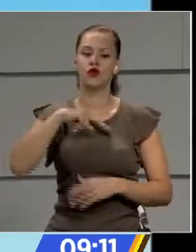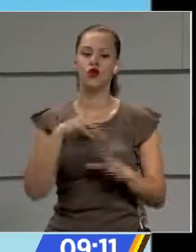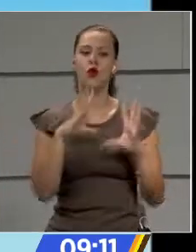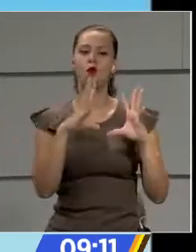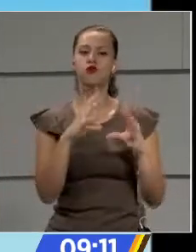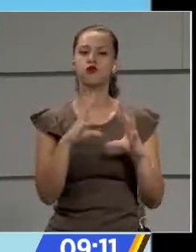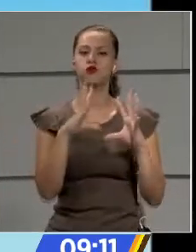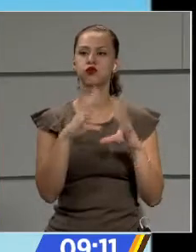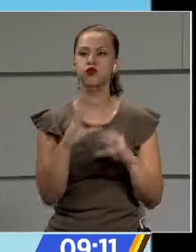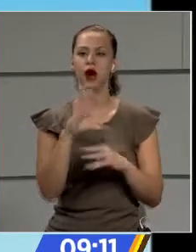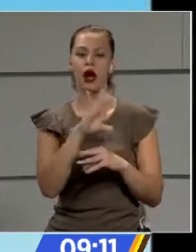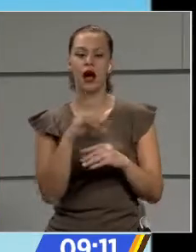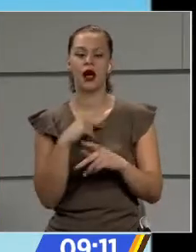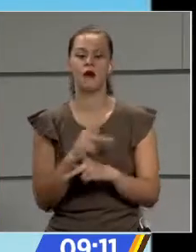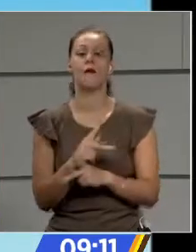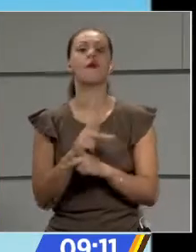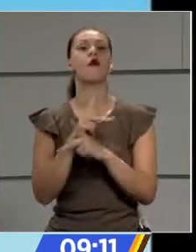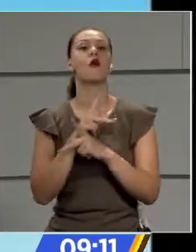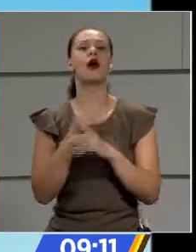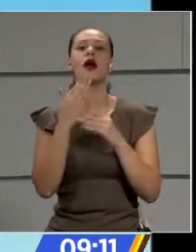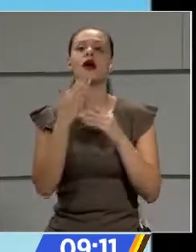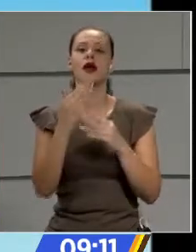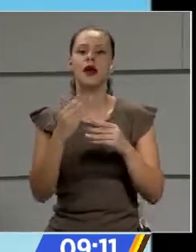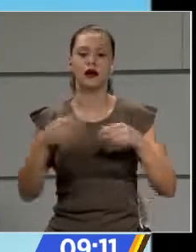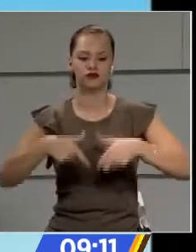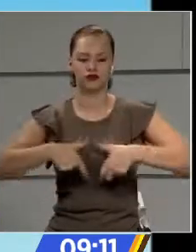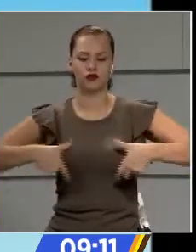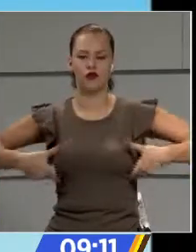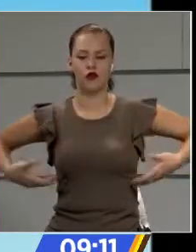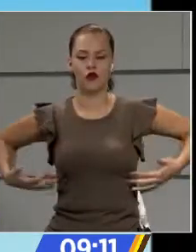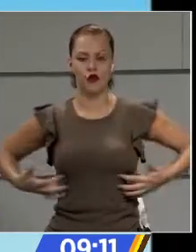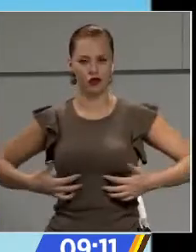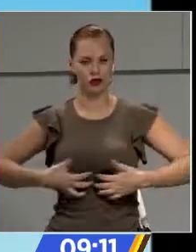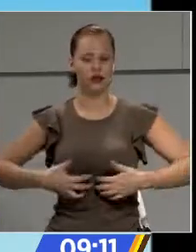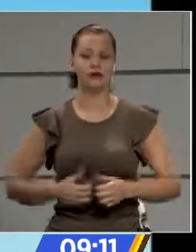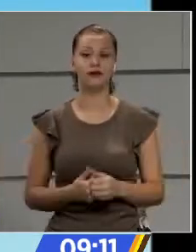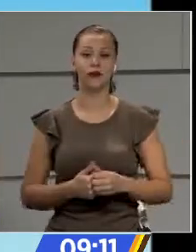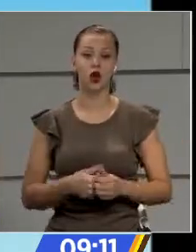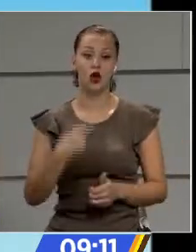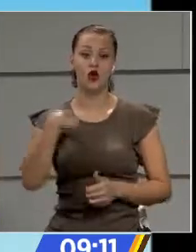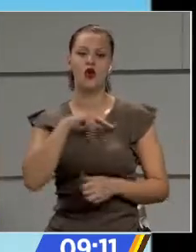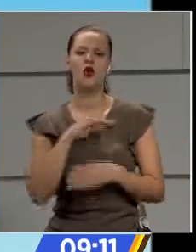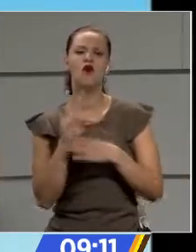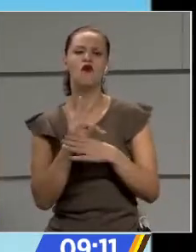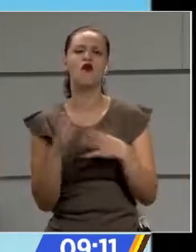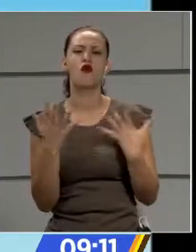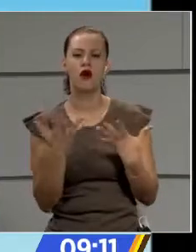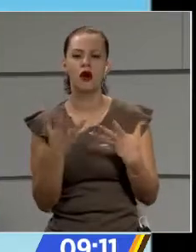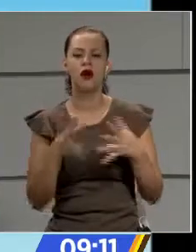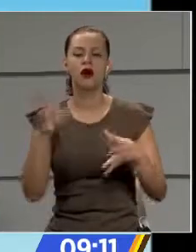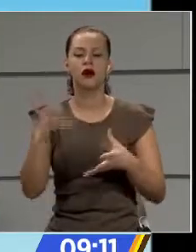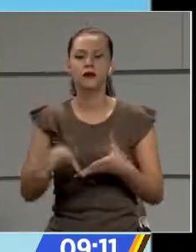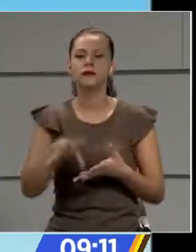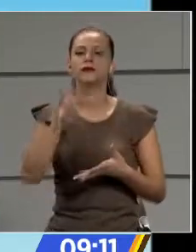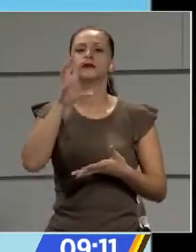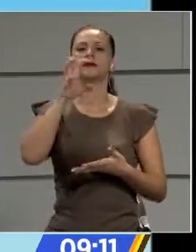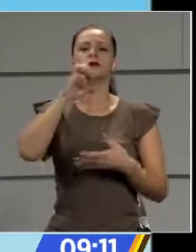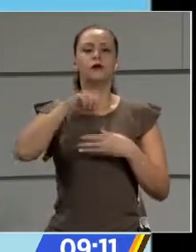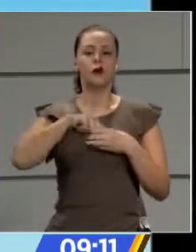esponjosos y estamos protegidos gracias a las costillas. Nuestra función es inhalar el oxígeno y